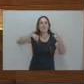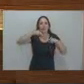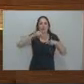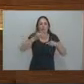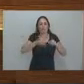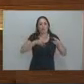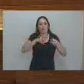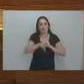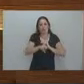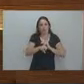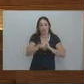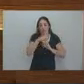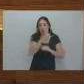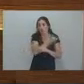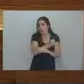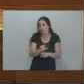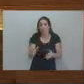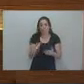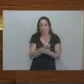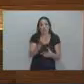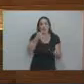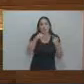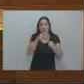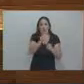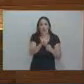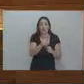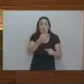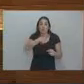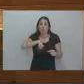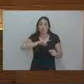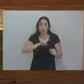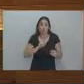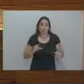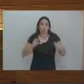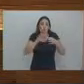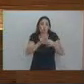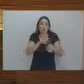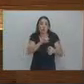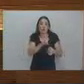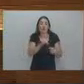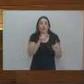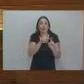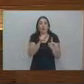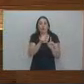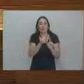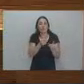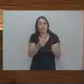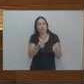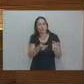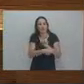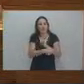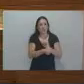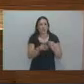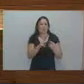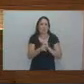que lamina nuestras instituciones en un momento determinado. Con nosotros van a encontrar aliados todos los grupos parlamentarios para evitar determinado tipo de prácticas